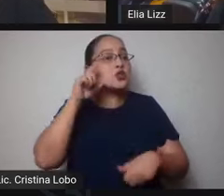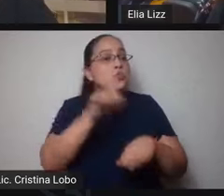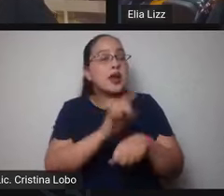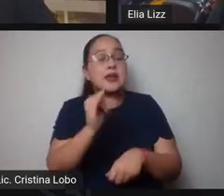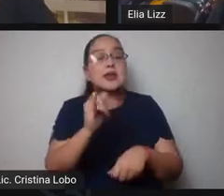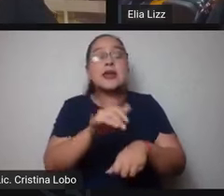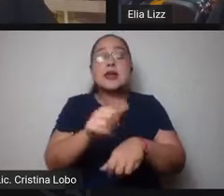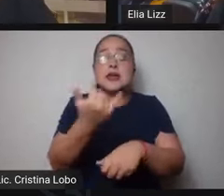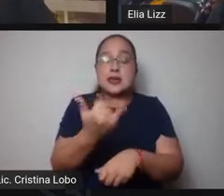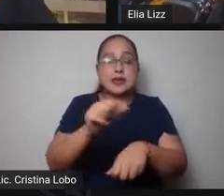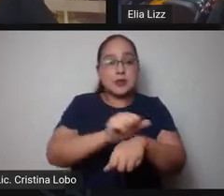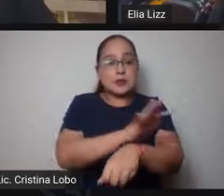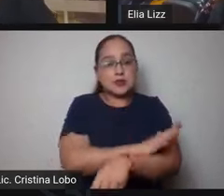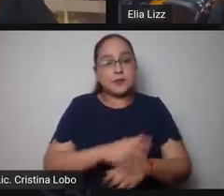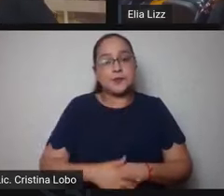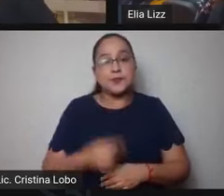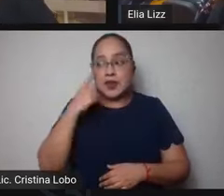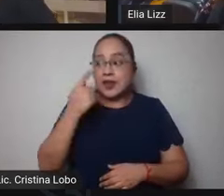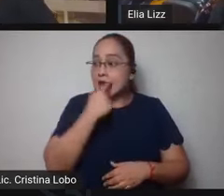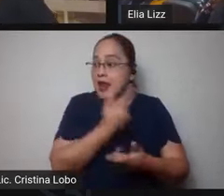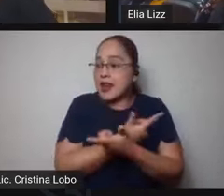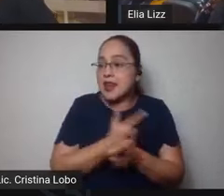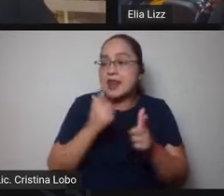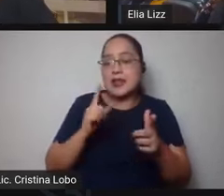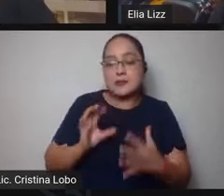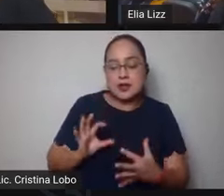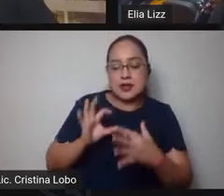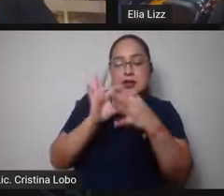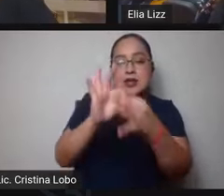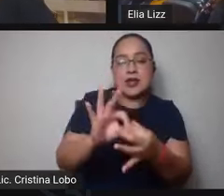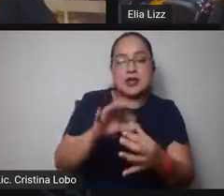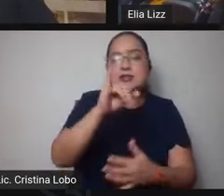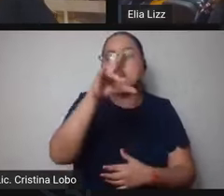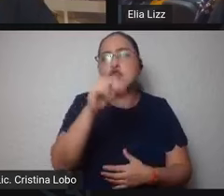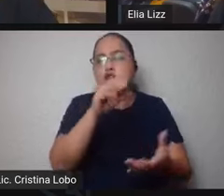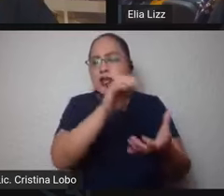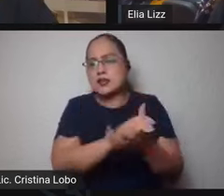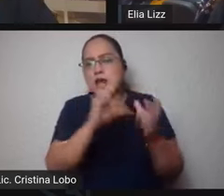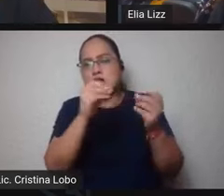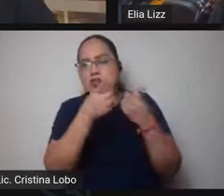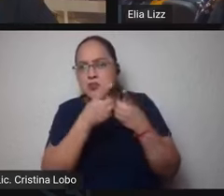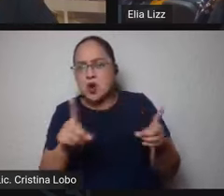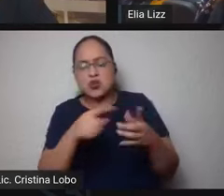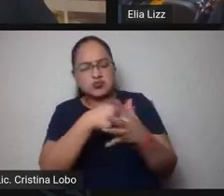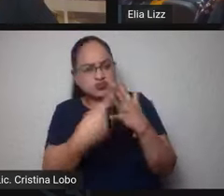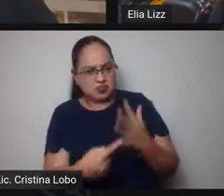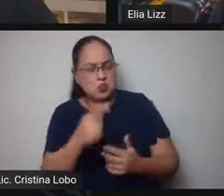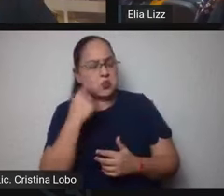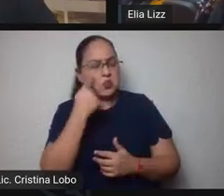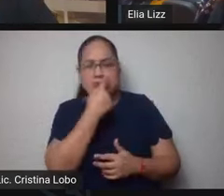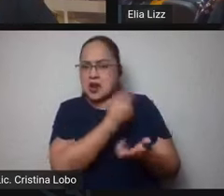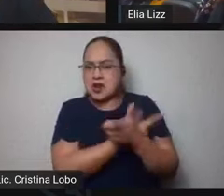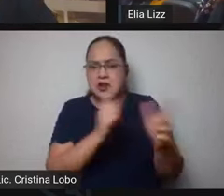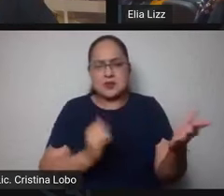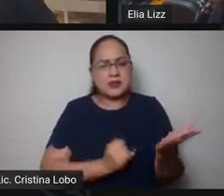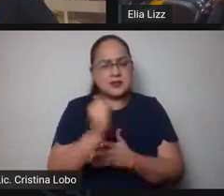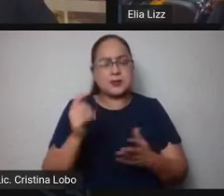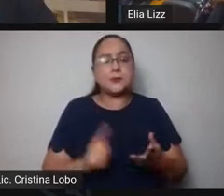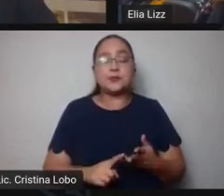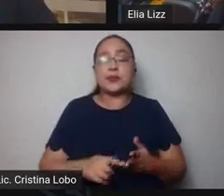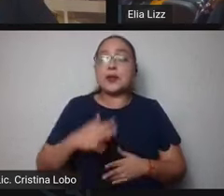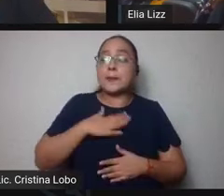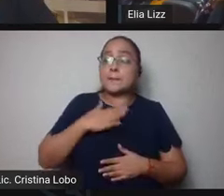libre asociación sexual, significa la posibilidad de contraer o no matrimonio, de divorciarse, etcétera. Derecho a la toma de